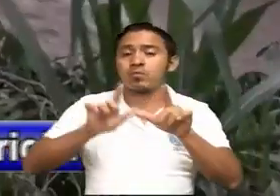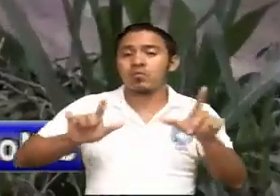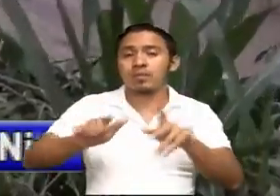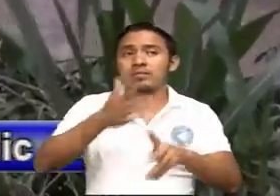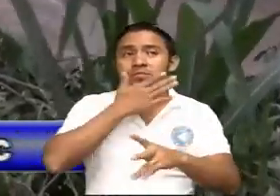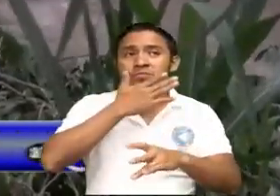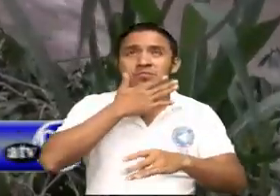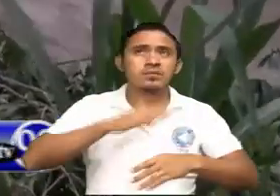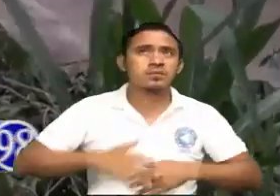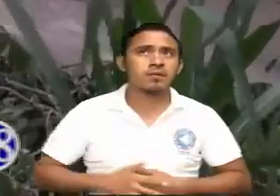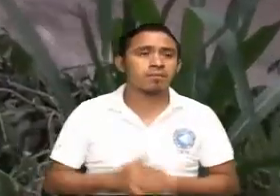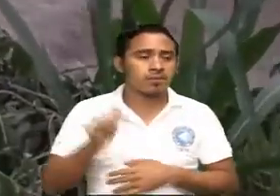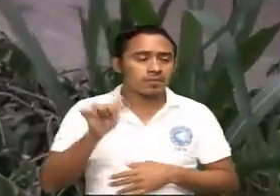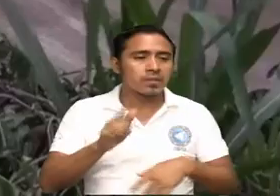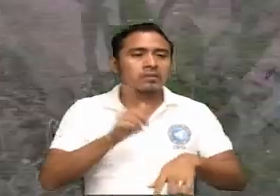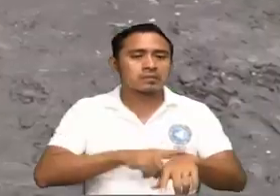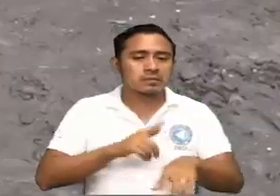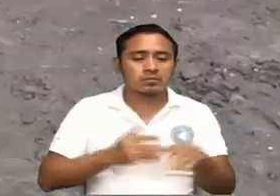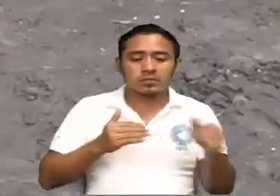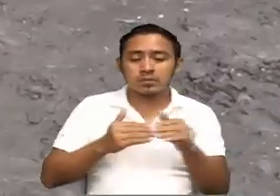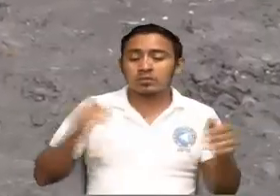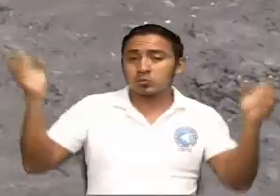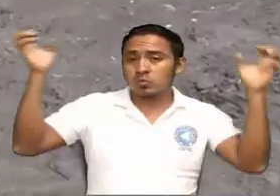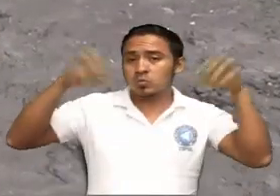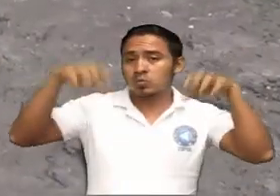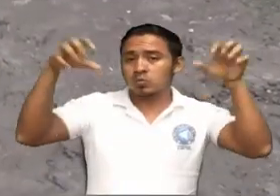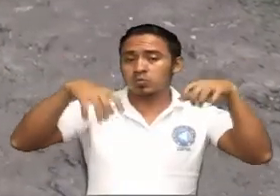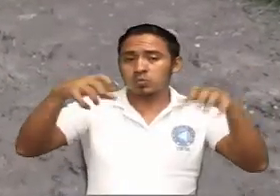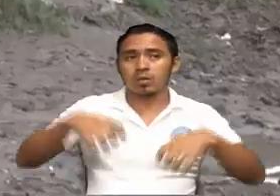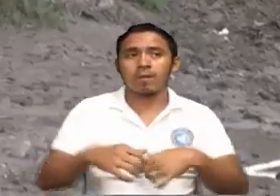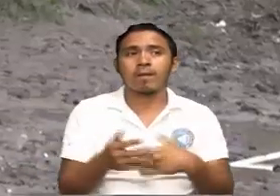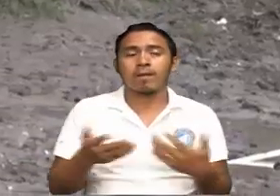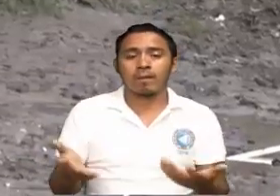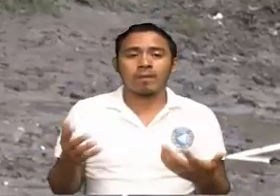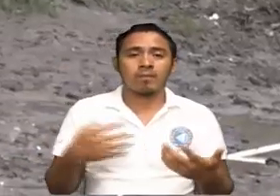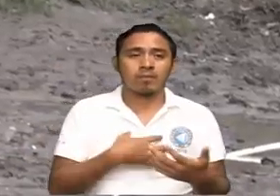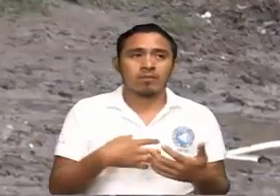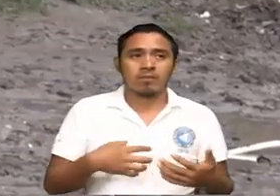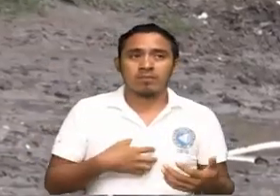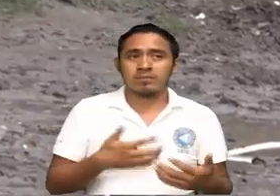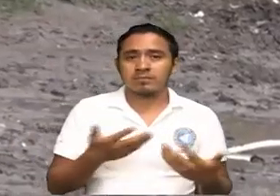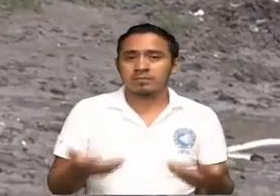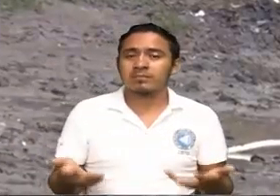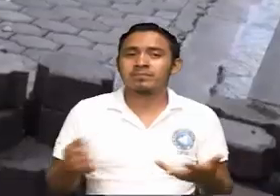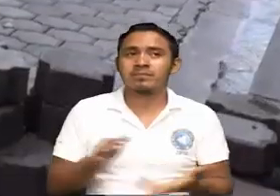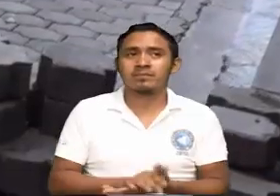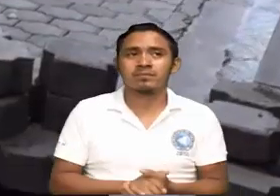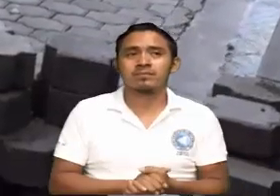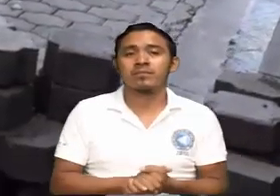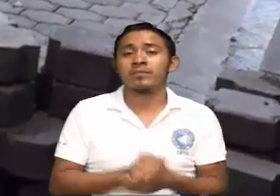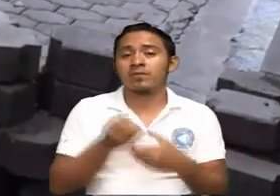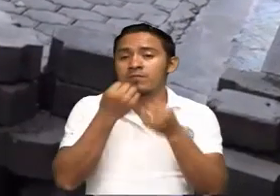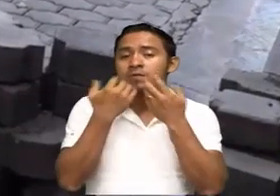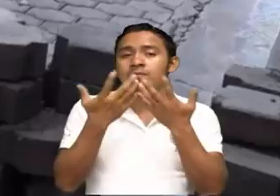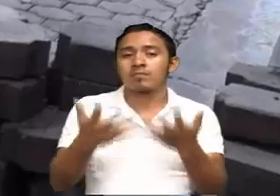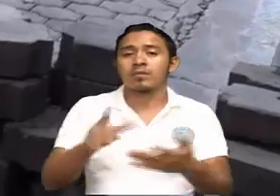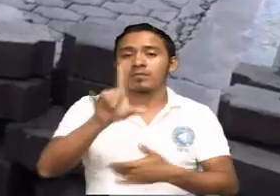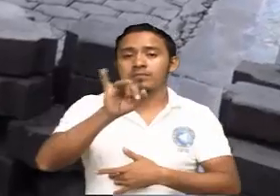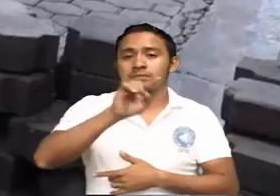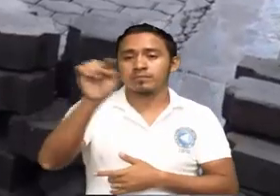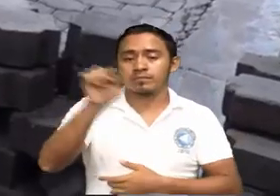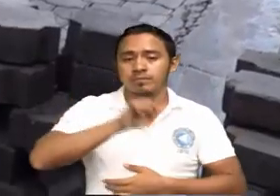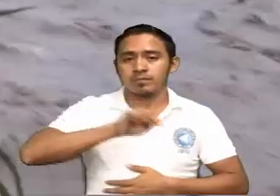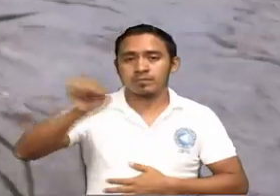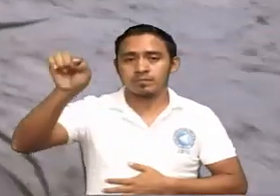país, previo al periodo lluvioso que es de mayor intensidad en septiembre y octubre. Con cámara de Wendell Noguera para el